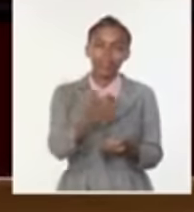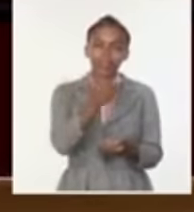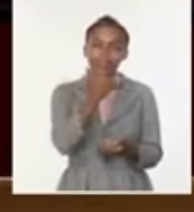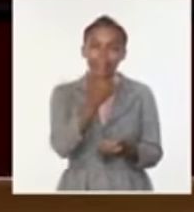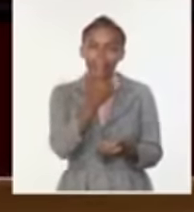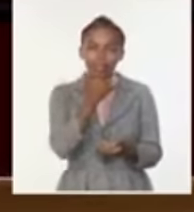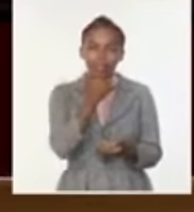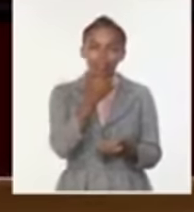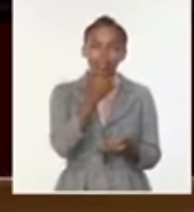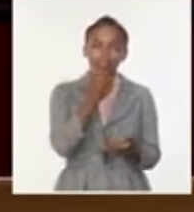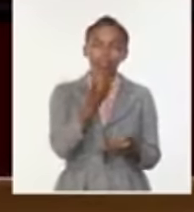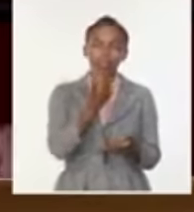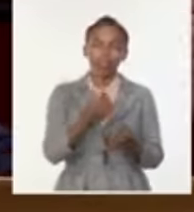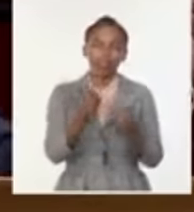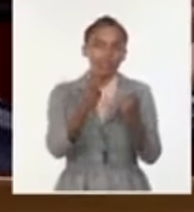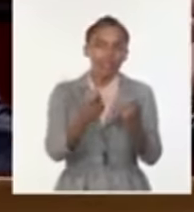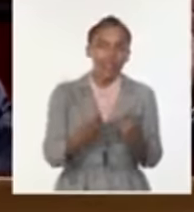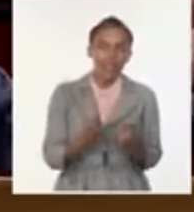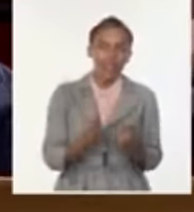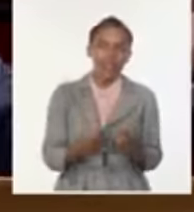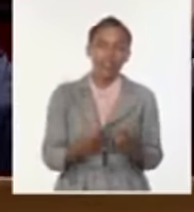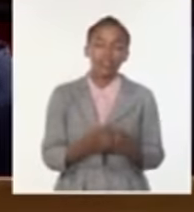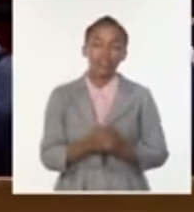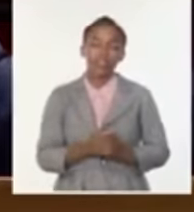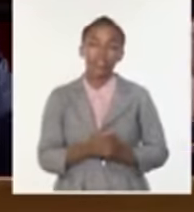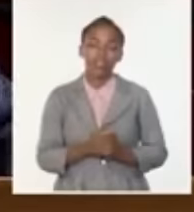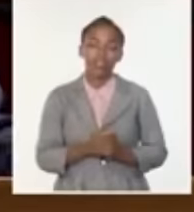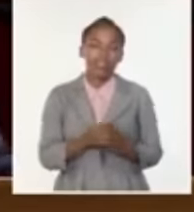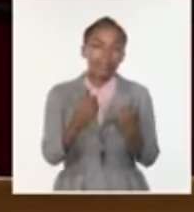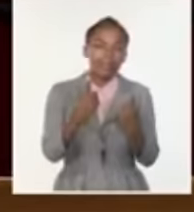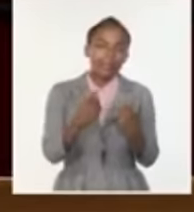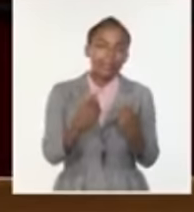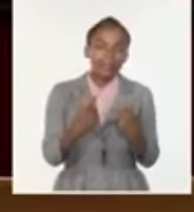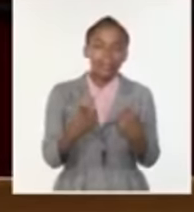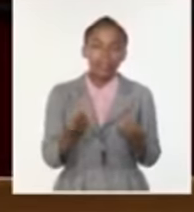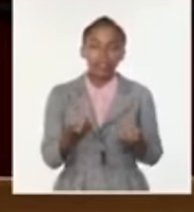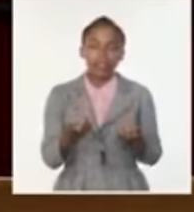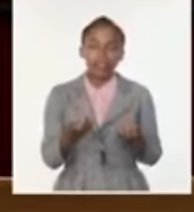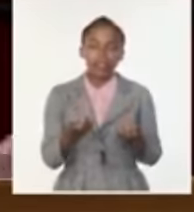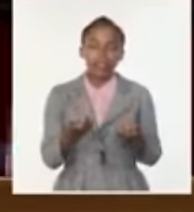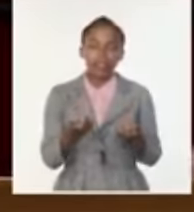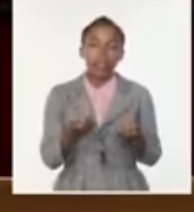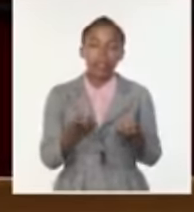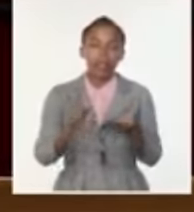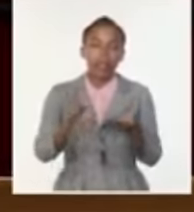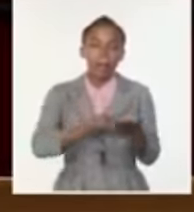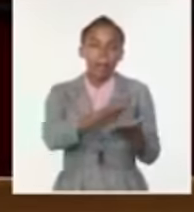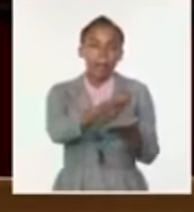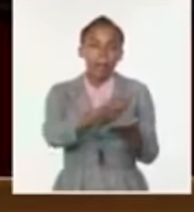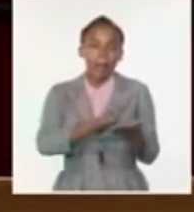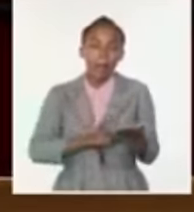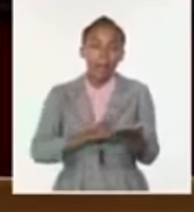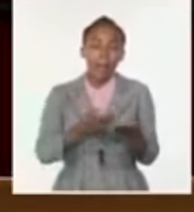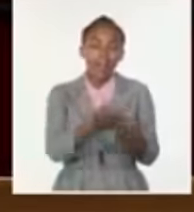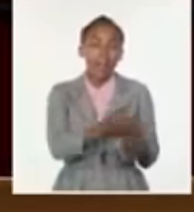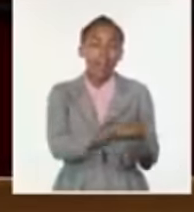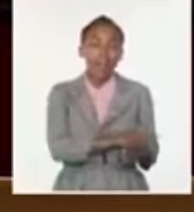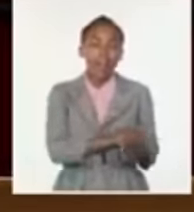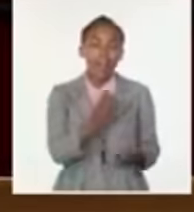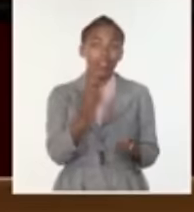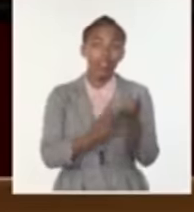vida nos dijo que faltó previsión en algunas cosas, y eso se brindó